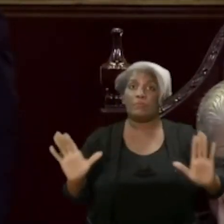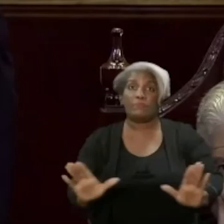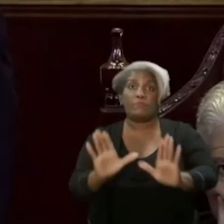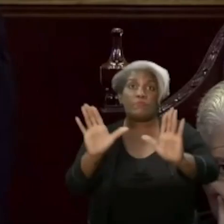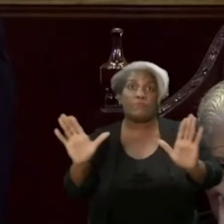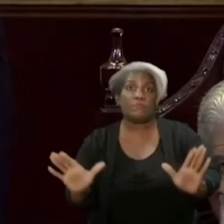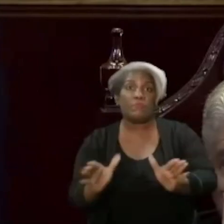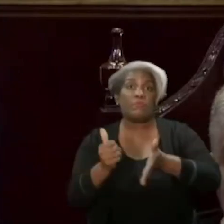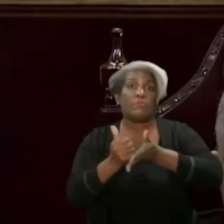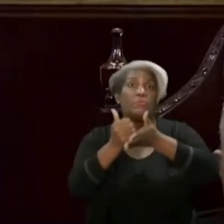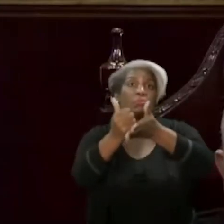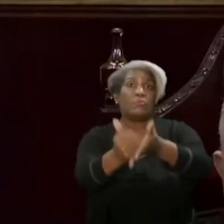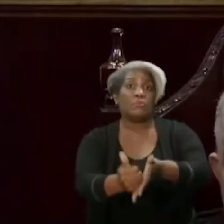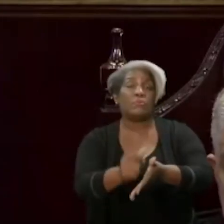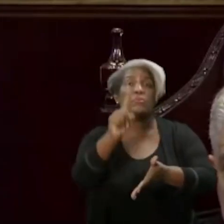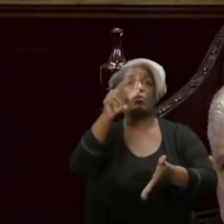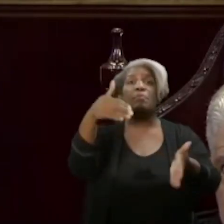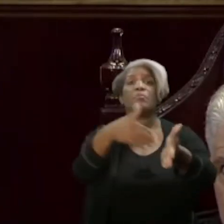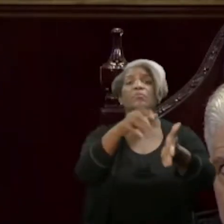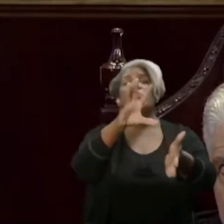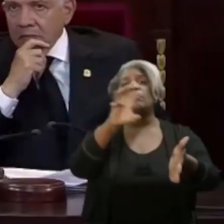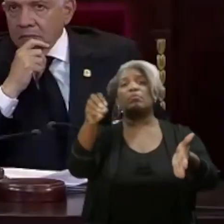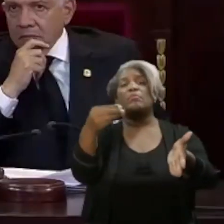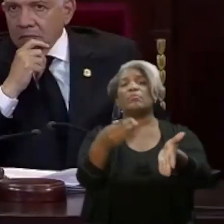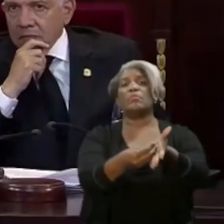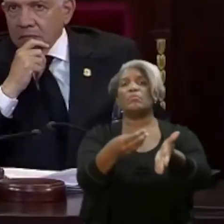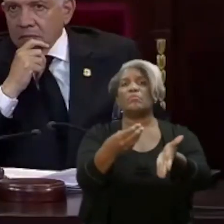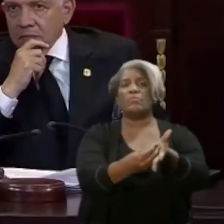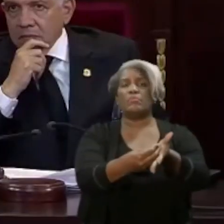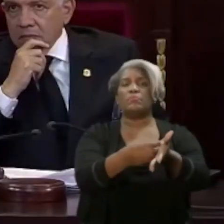a mediados de año de 1,500 pesos.